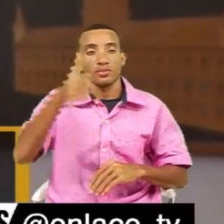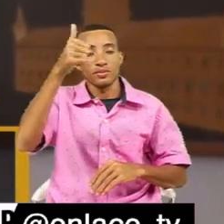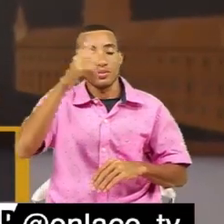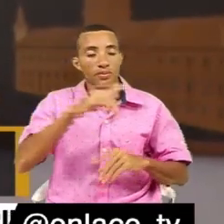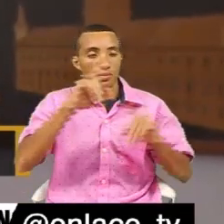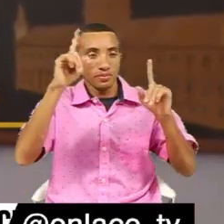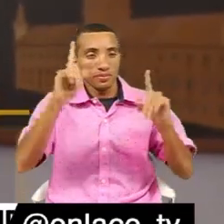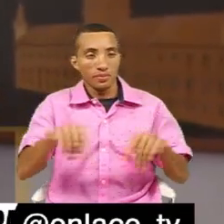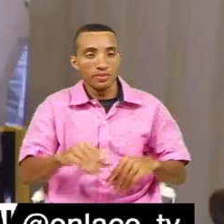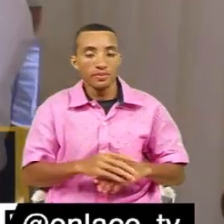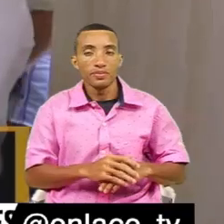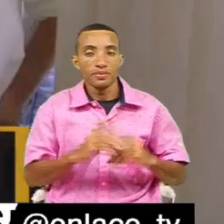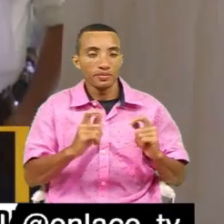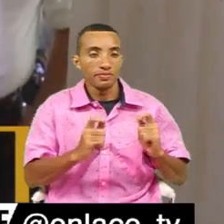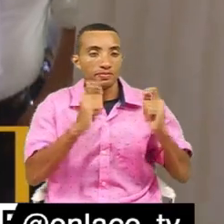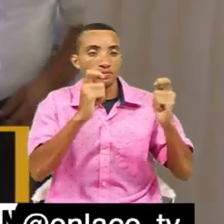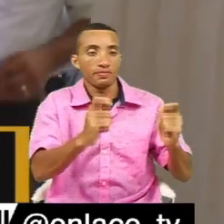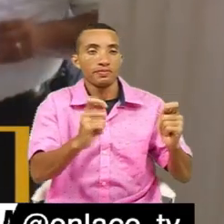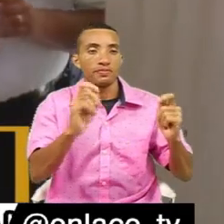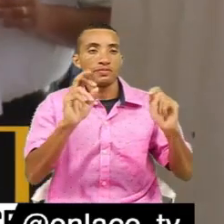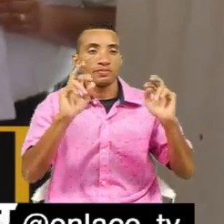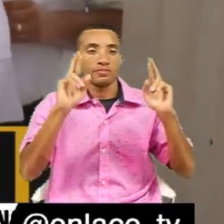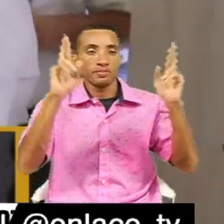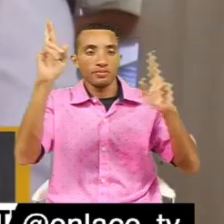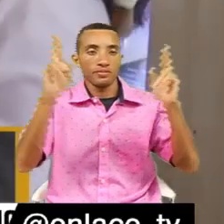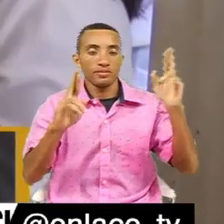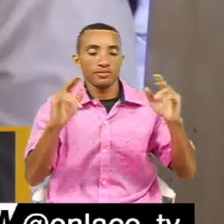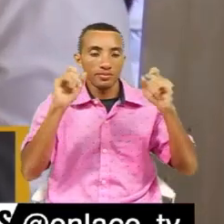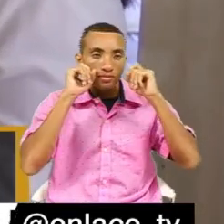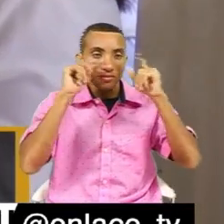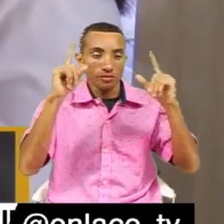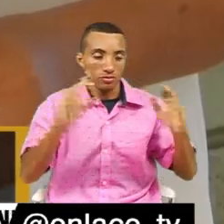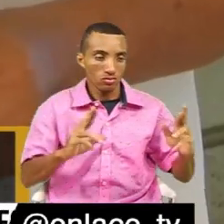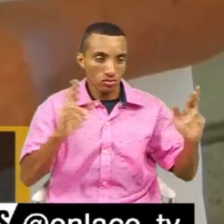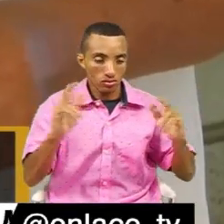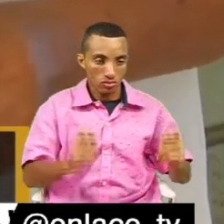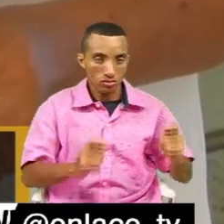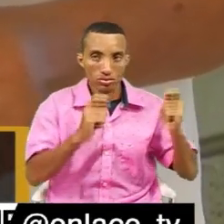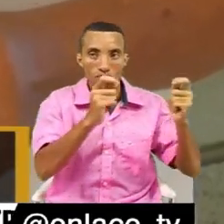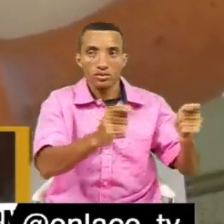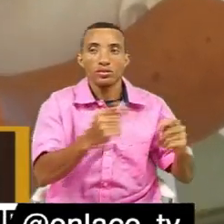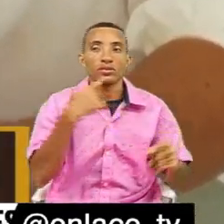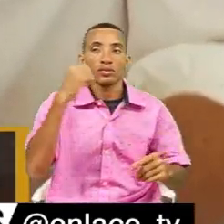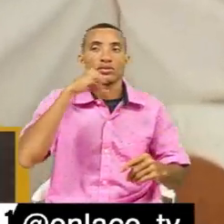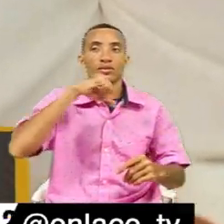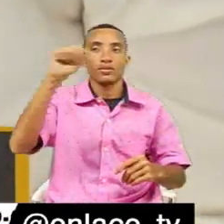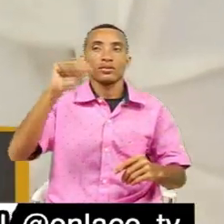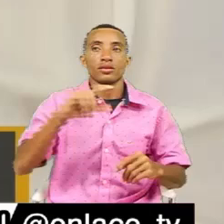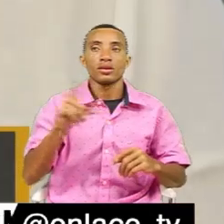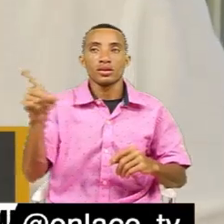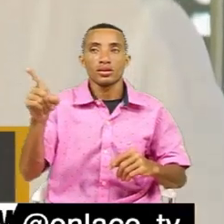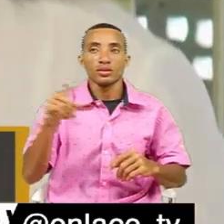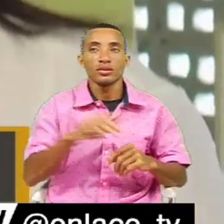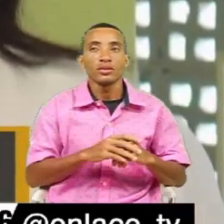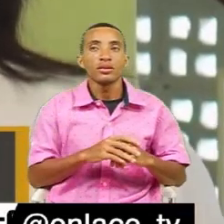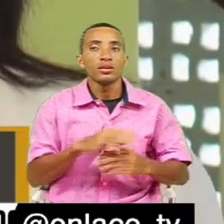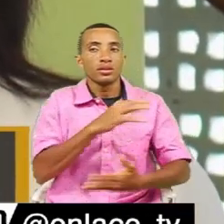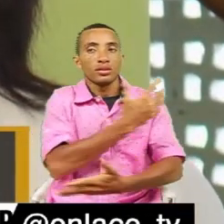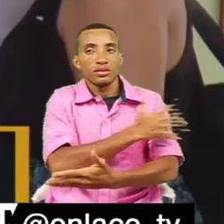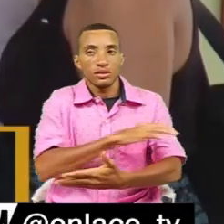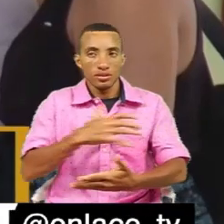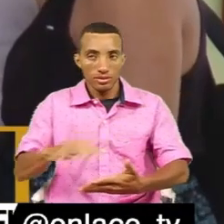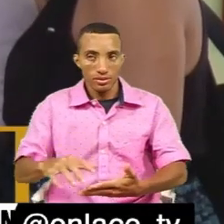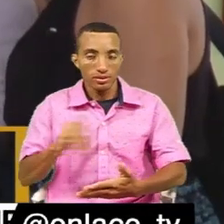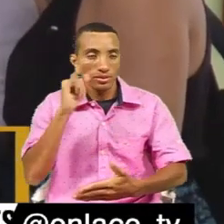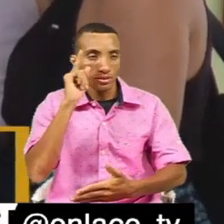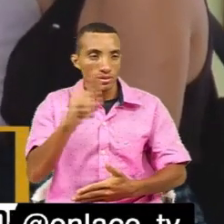Castrillón Pizano, ha hecho entrega del premio mayor de la rifa solidaria, cuya ganadora fue una docente del vecino municipio de Sabana de Torres, Santander.